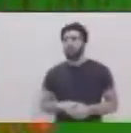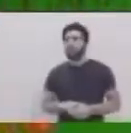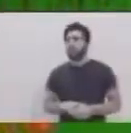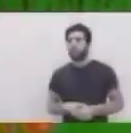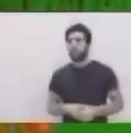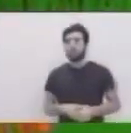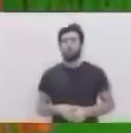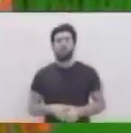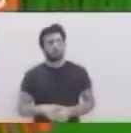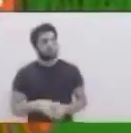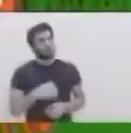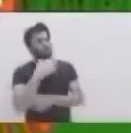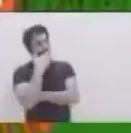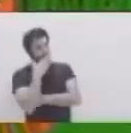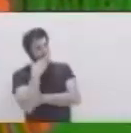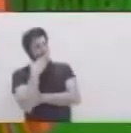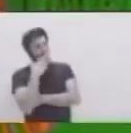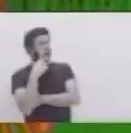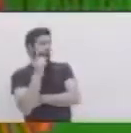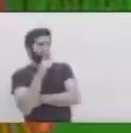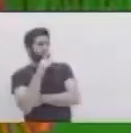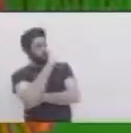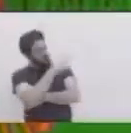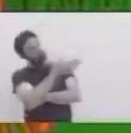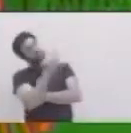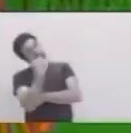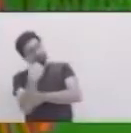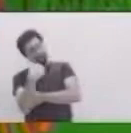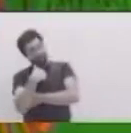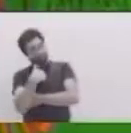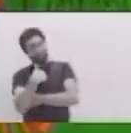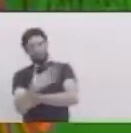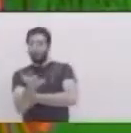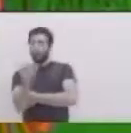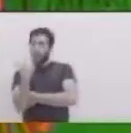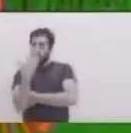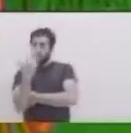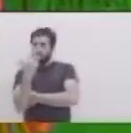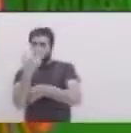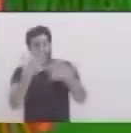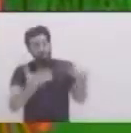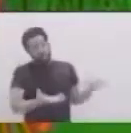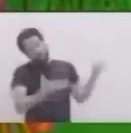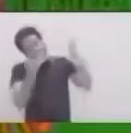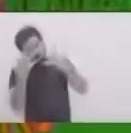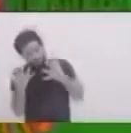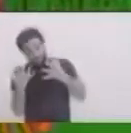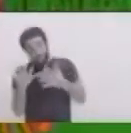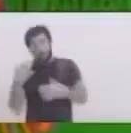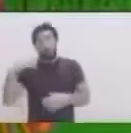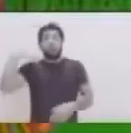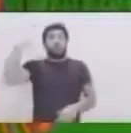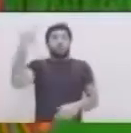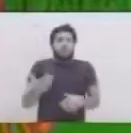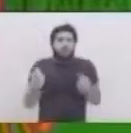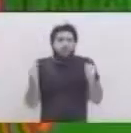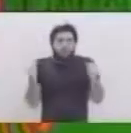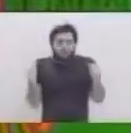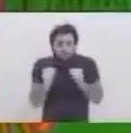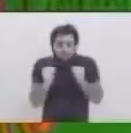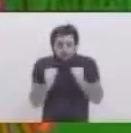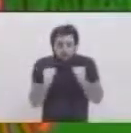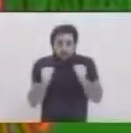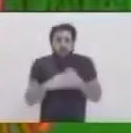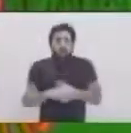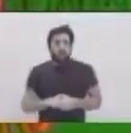hormiga. Mejor harías en recoger provisiones para el invierno y dejarte de tanta